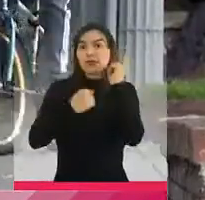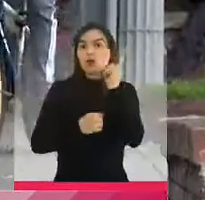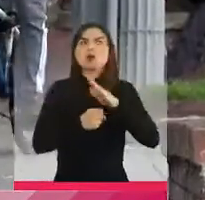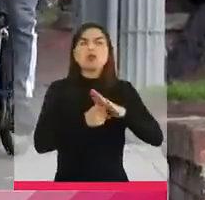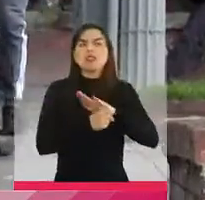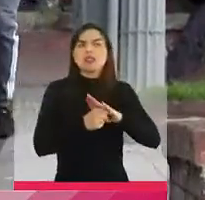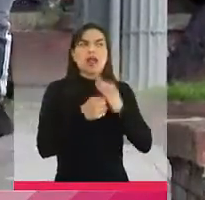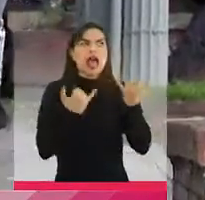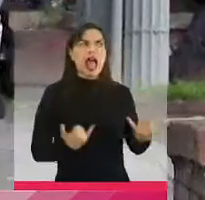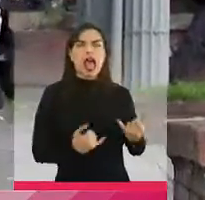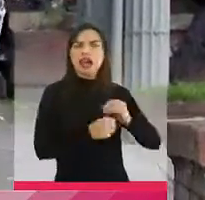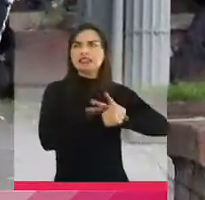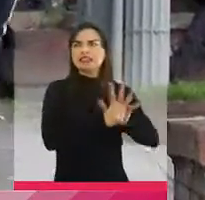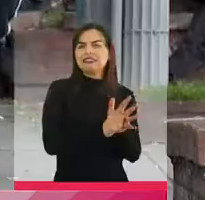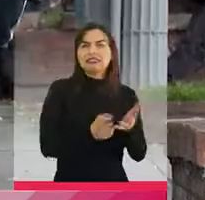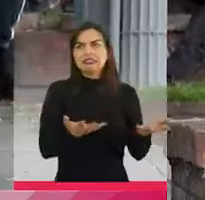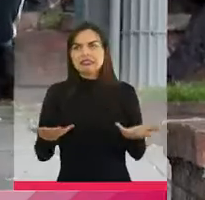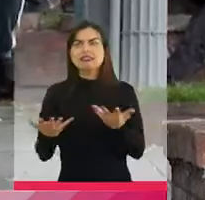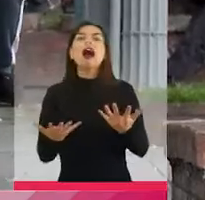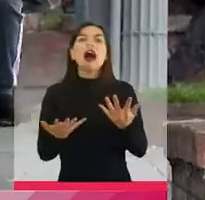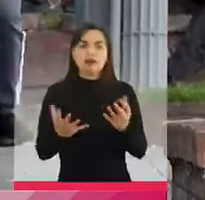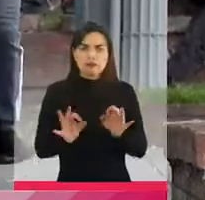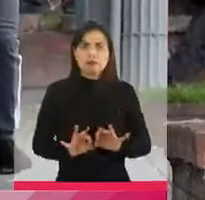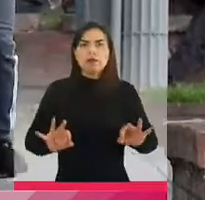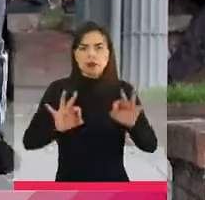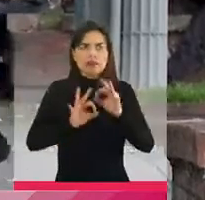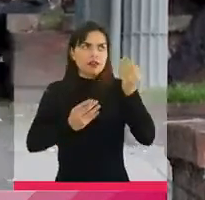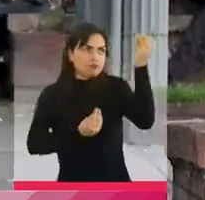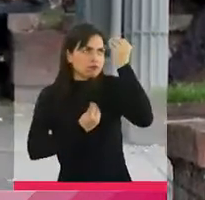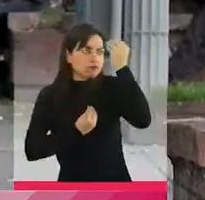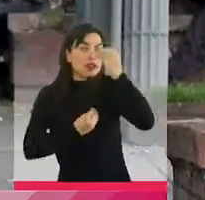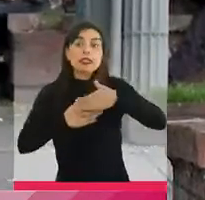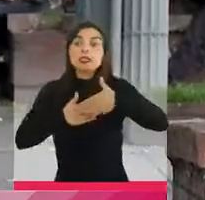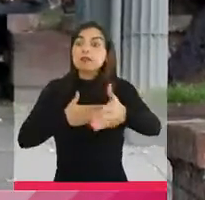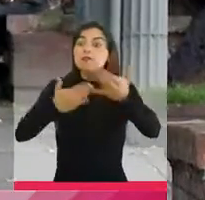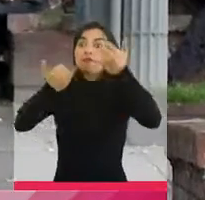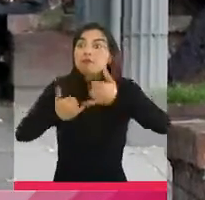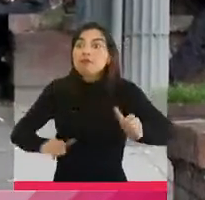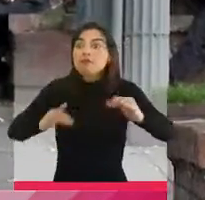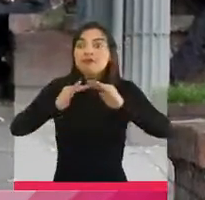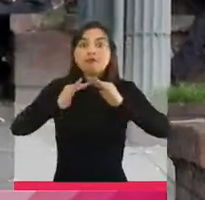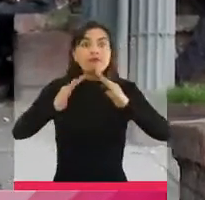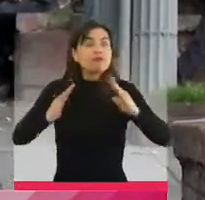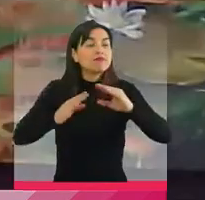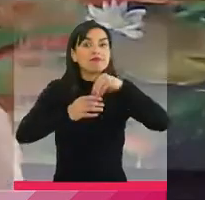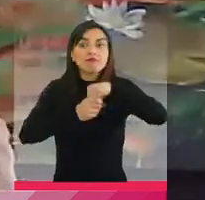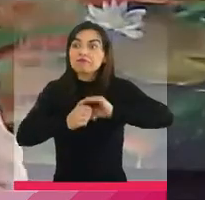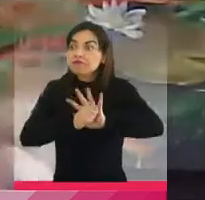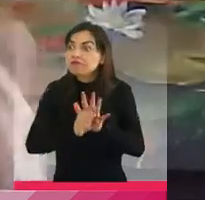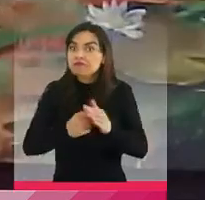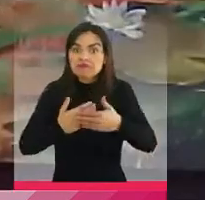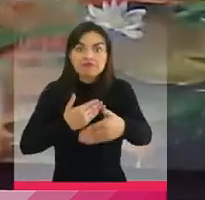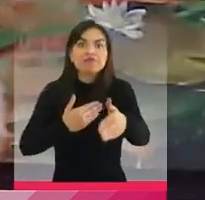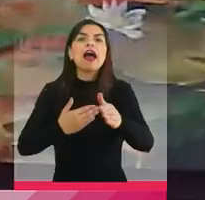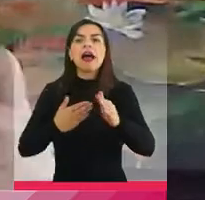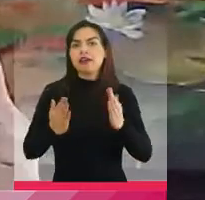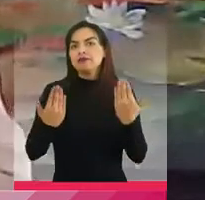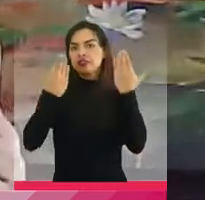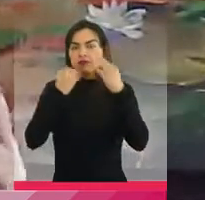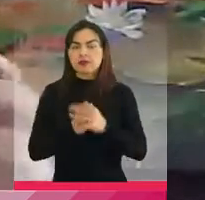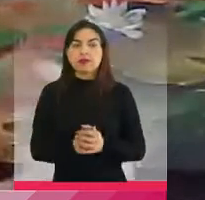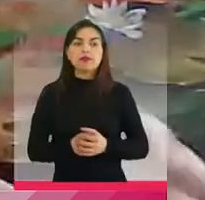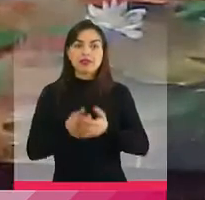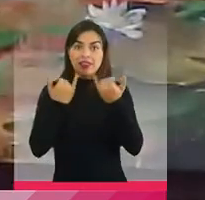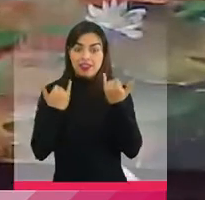que deberá enfrentar luego de que sea superada la pandemia del coronavirus. Busquemos cómo nosotros como institución los podemos